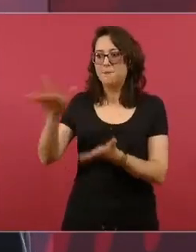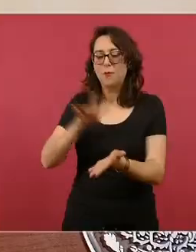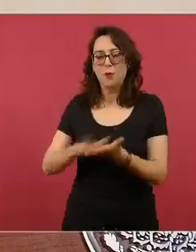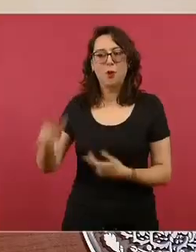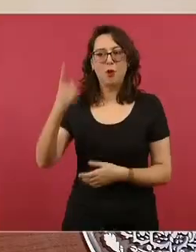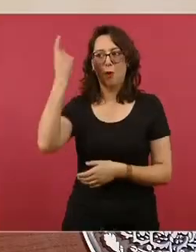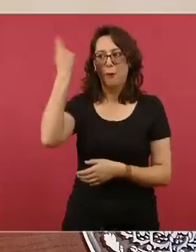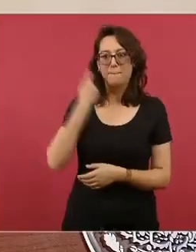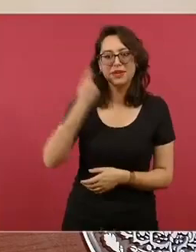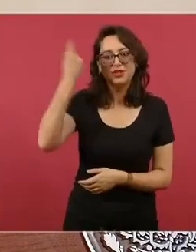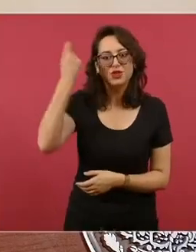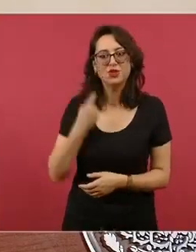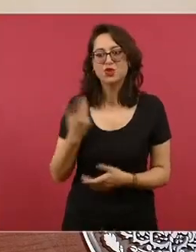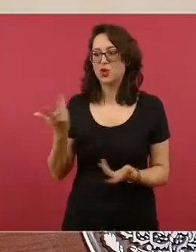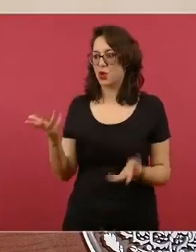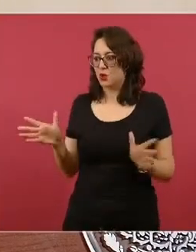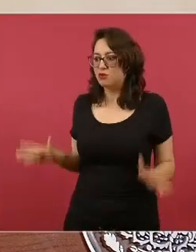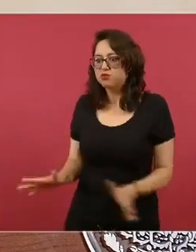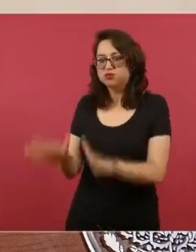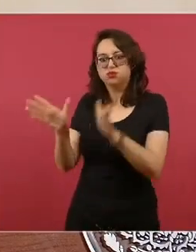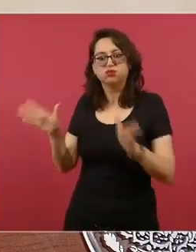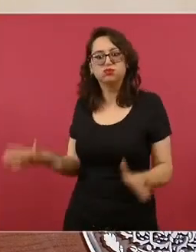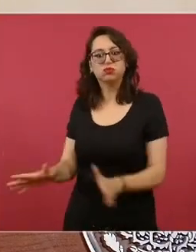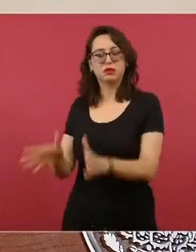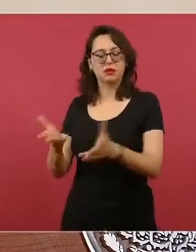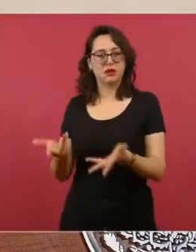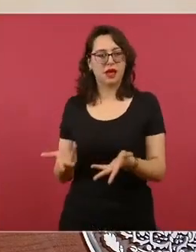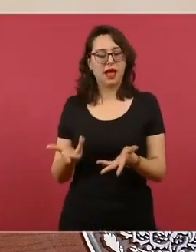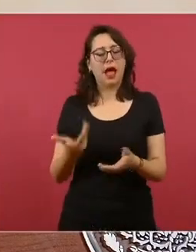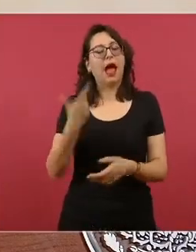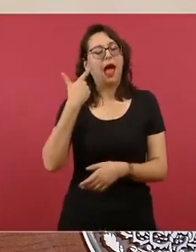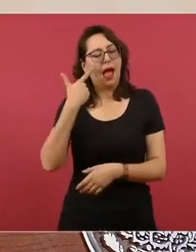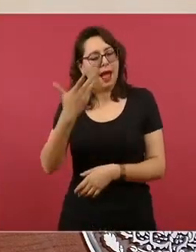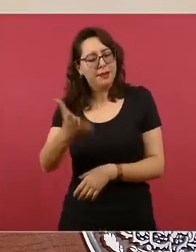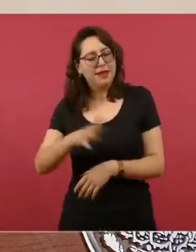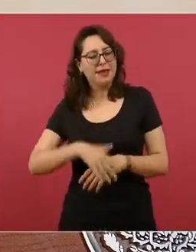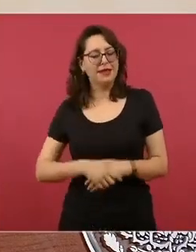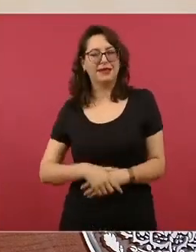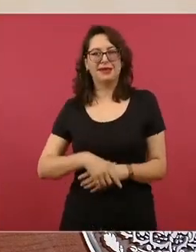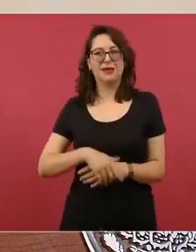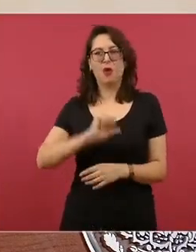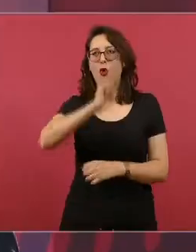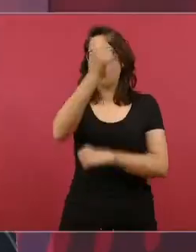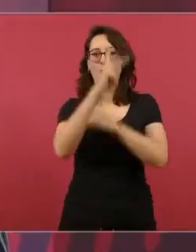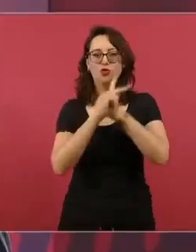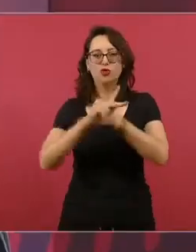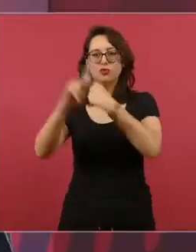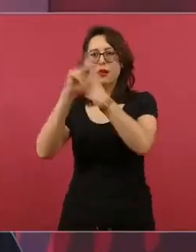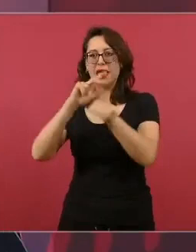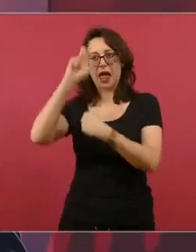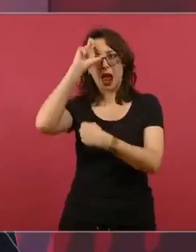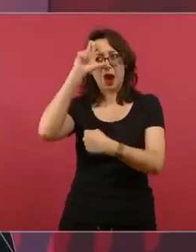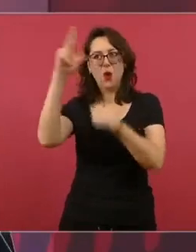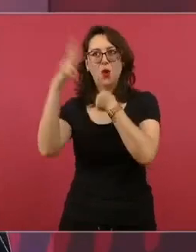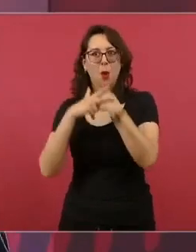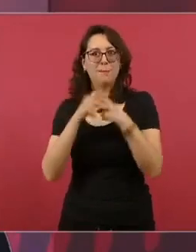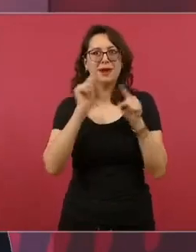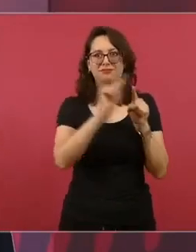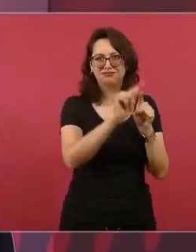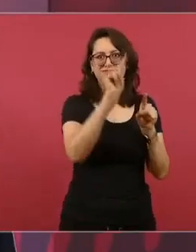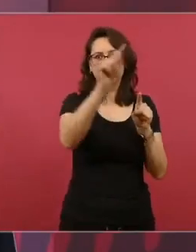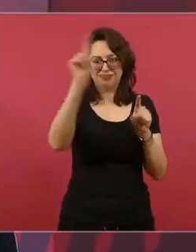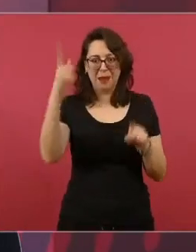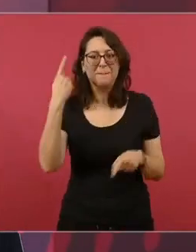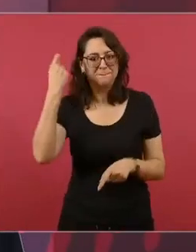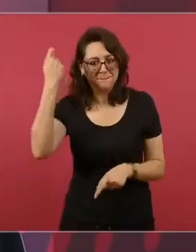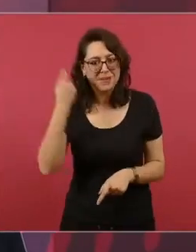europeos? Porque siempre también, de manera muy hipócrita, ¿no?, queriendo copiar lo que se hacía en el